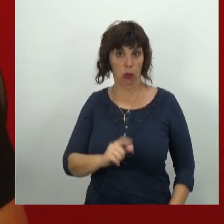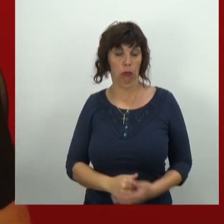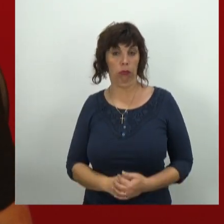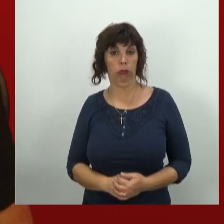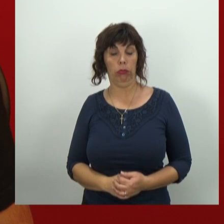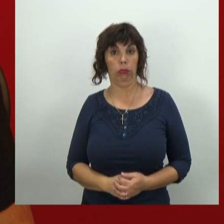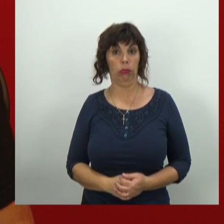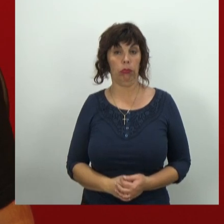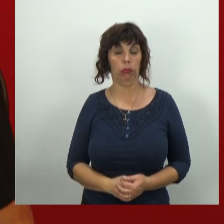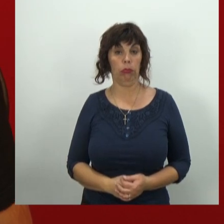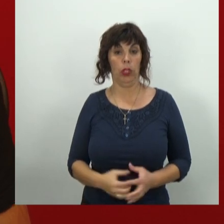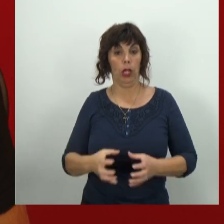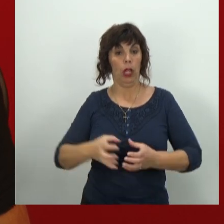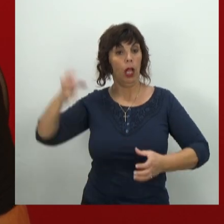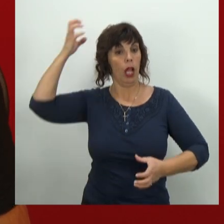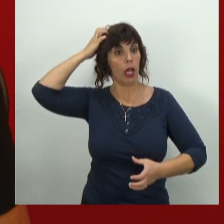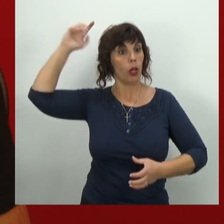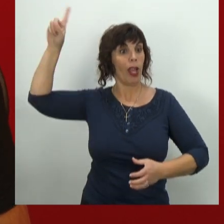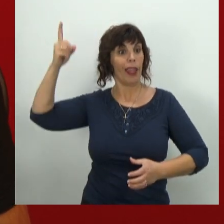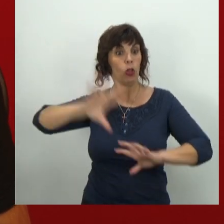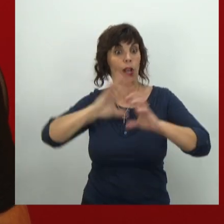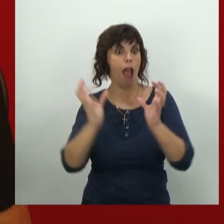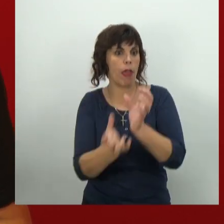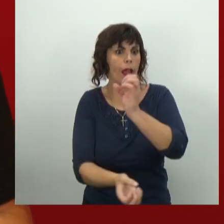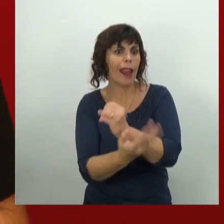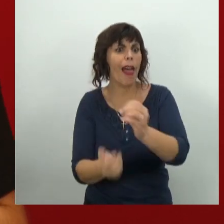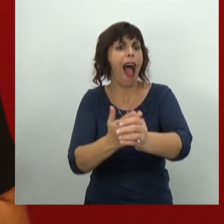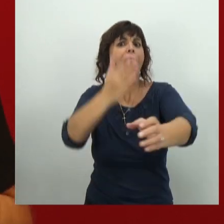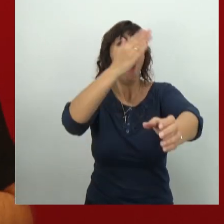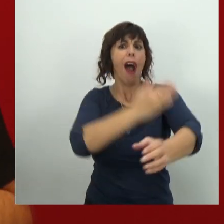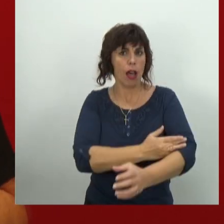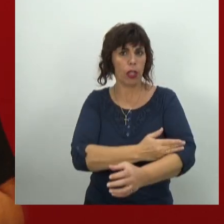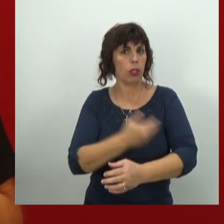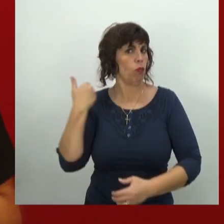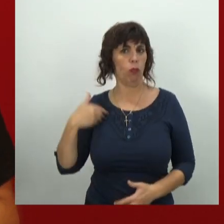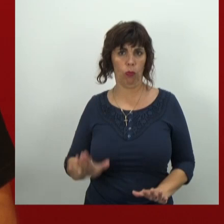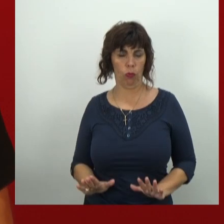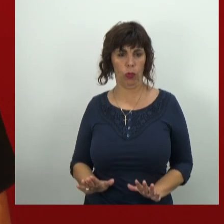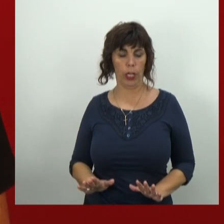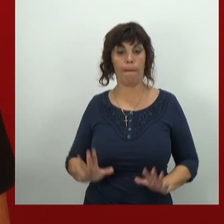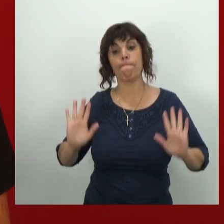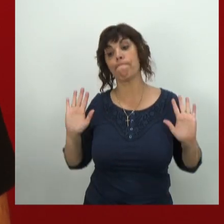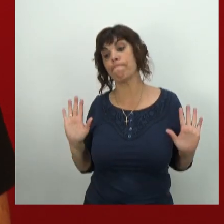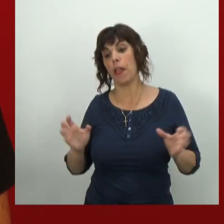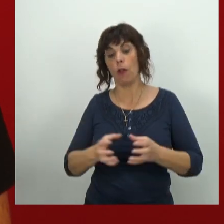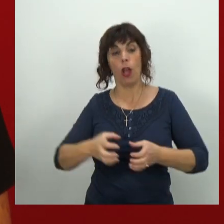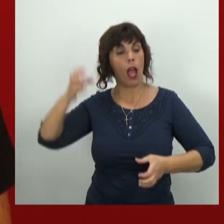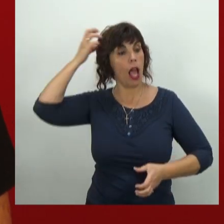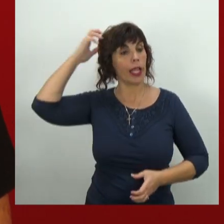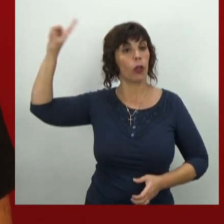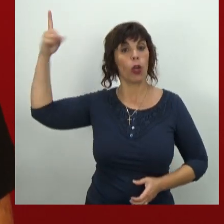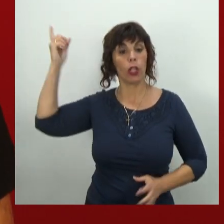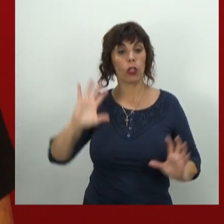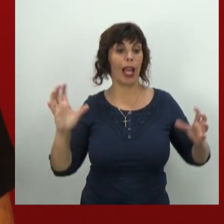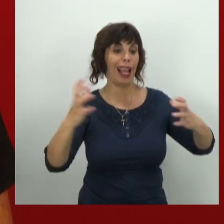Dios ya existía, pero el reino de Dios no pudo venir a la tierra